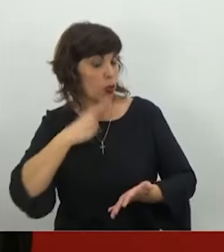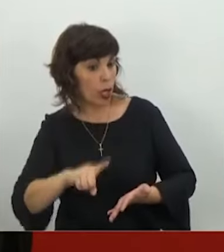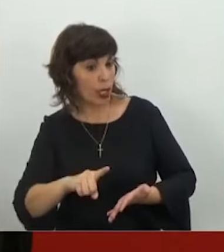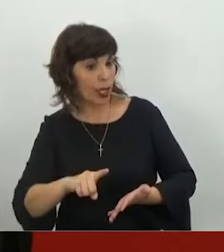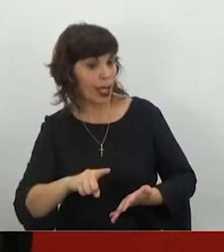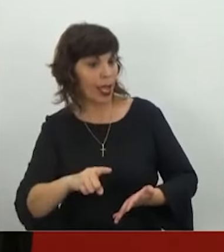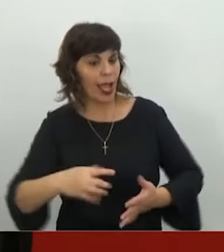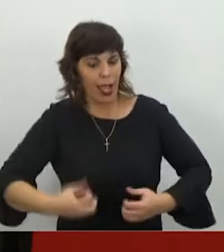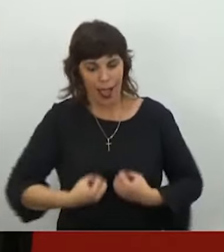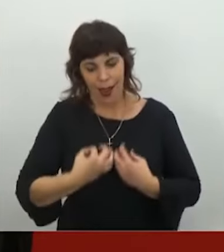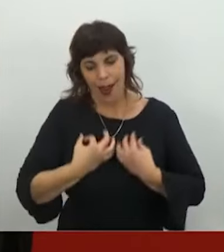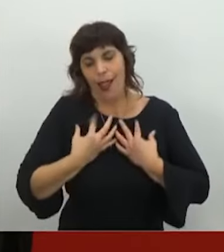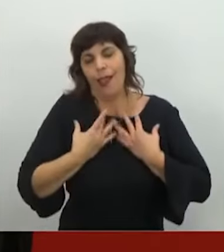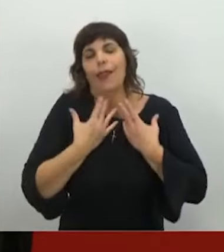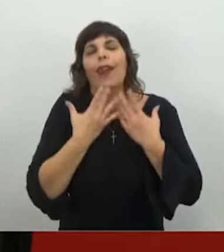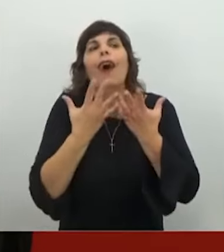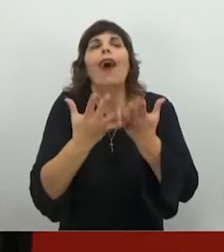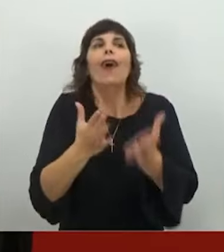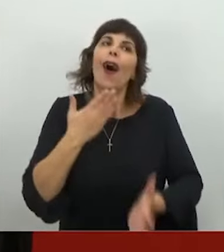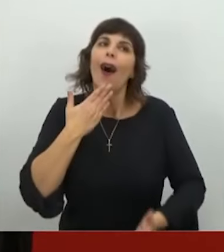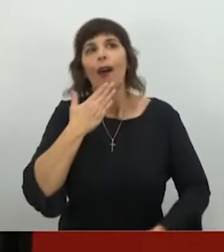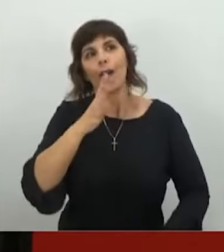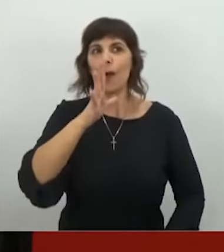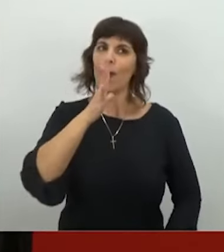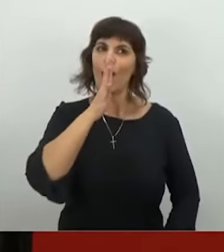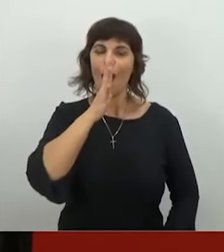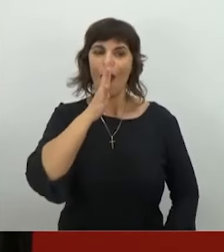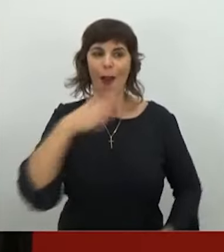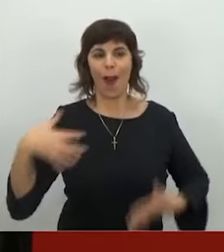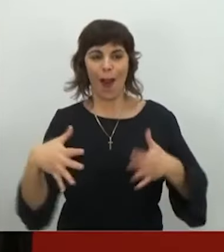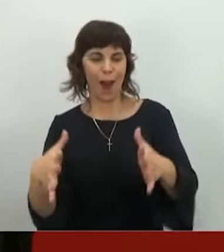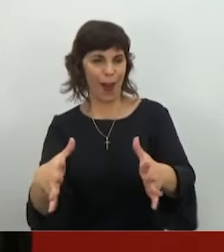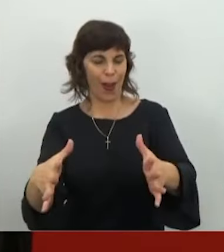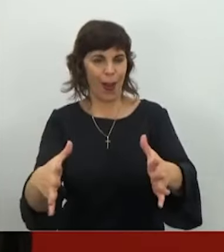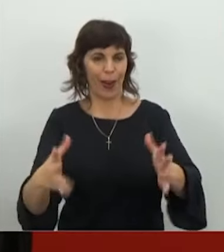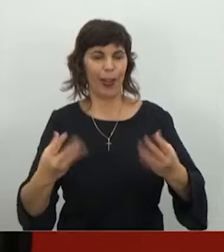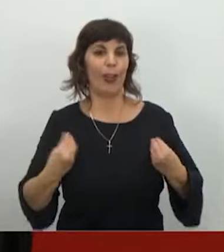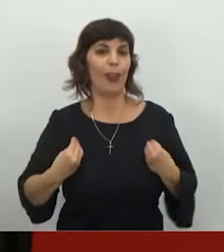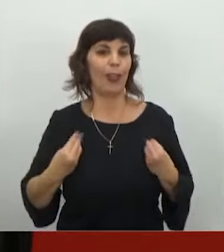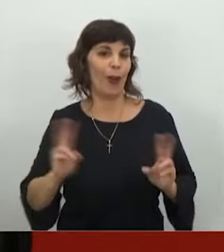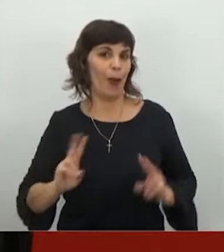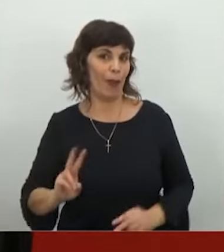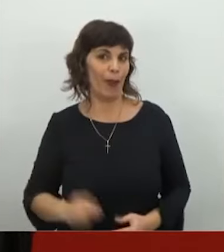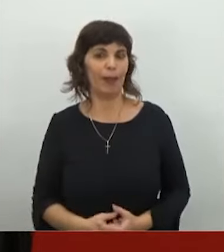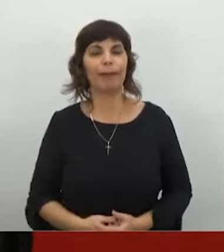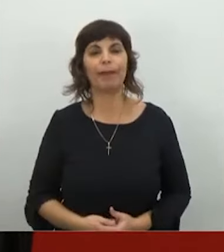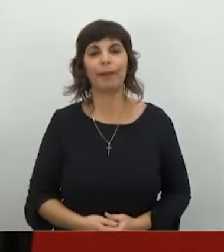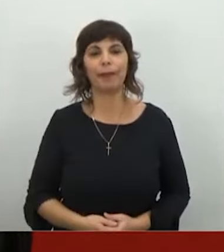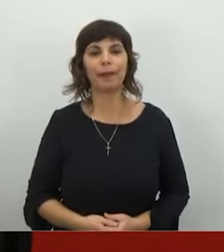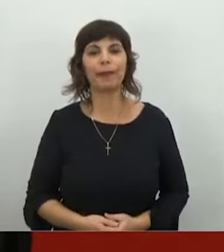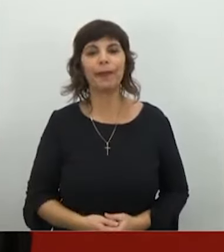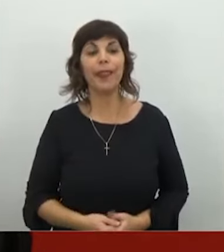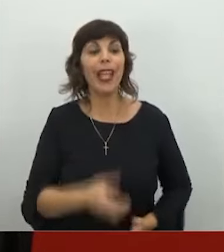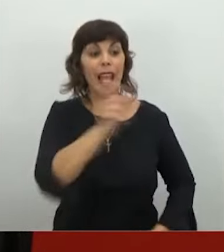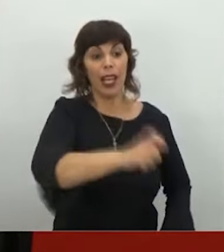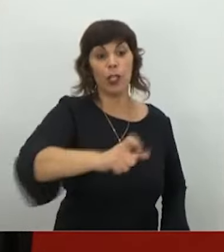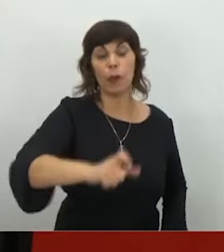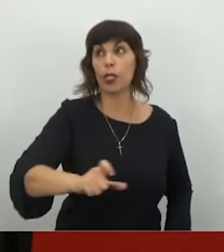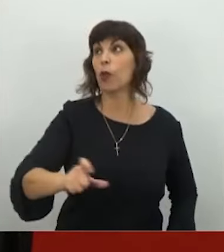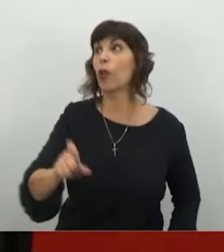viva. Esto dijo del Espíritu que habían de recibir los que creyesen en